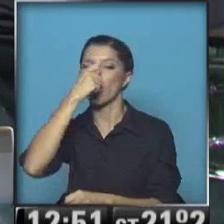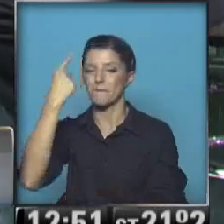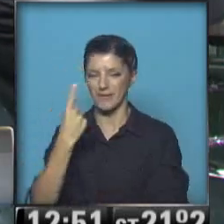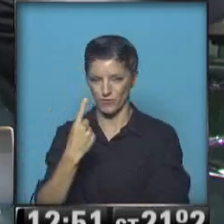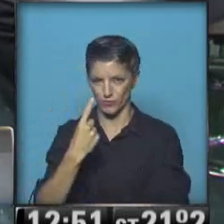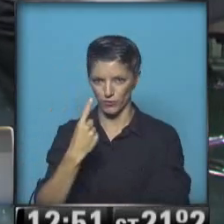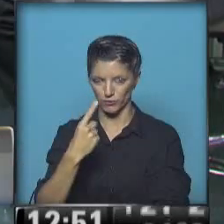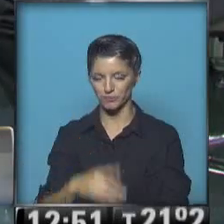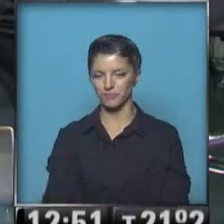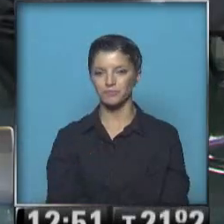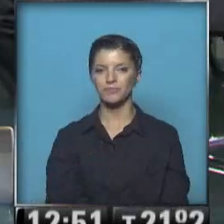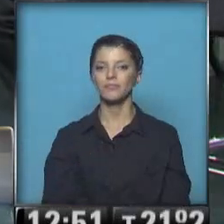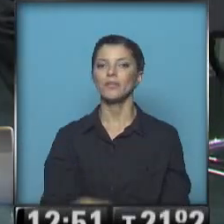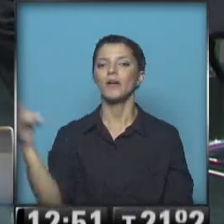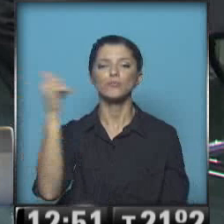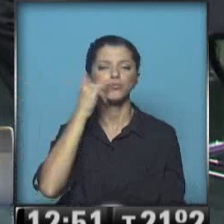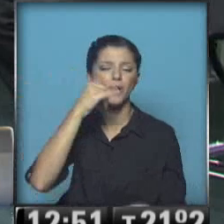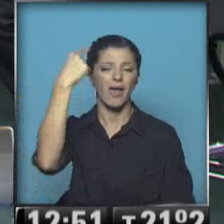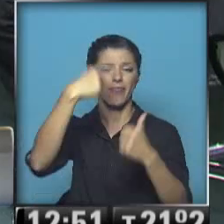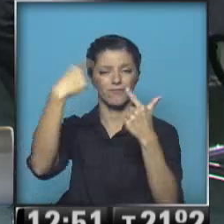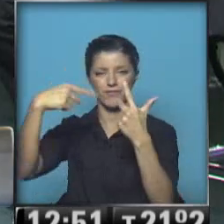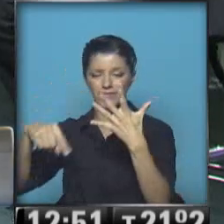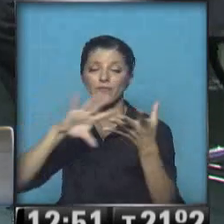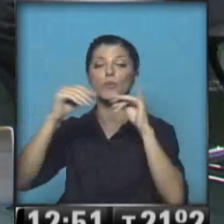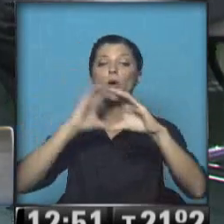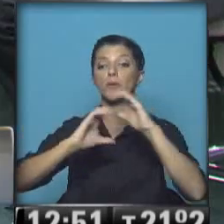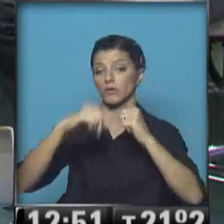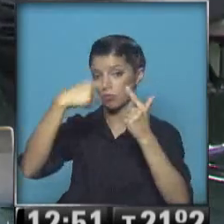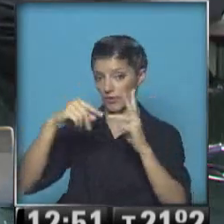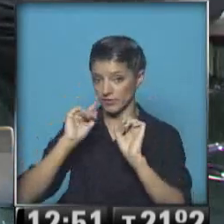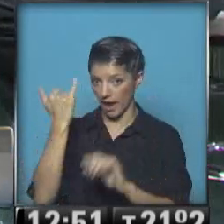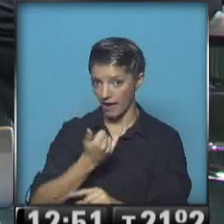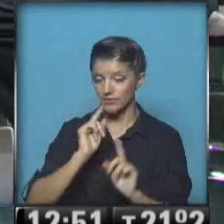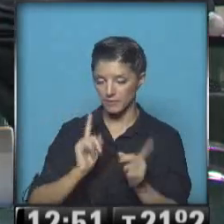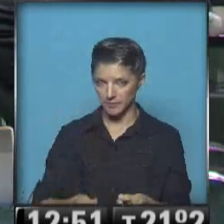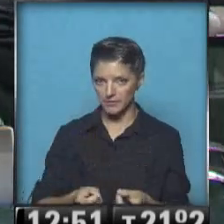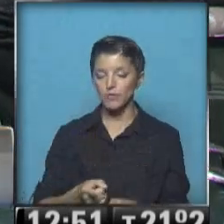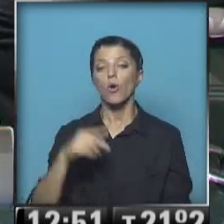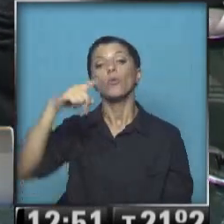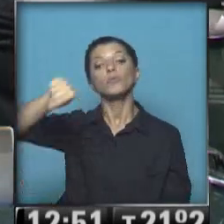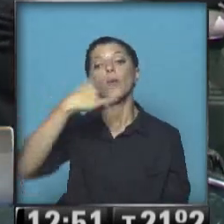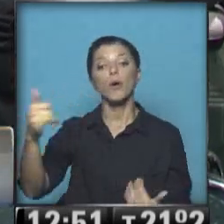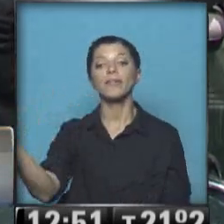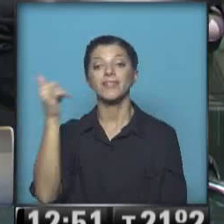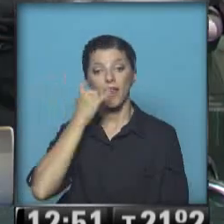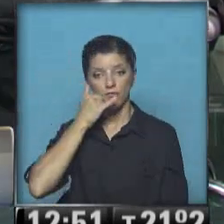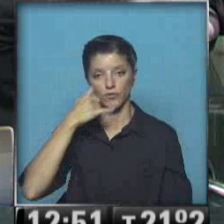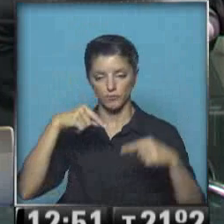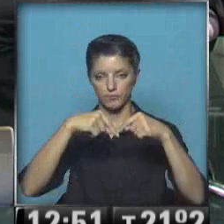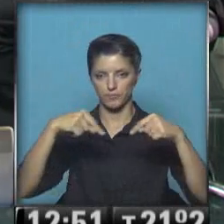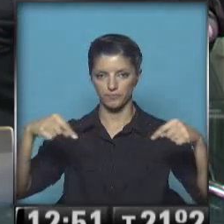7 internacional muchos mensajes varias formas de comunicarse con nosotros como lo hacemos habitualmente tienen los teléfonos 0800